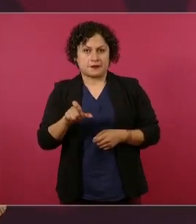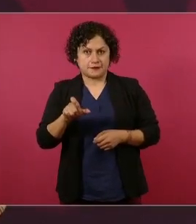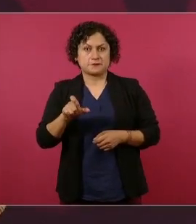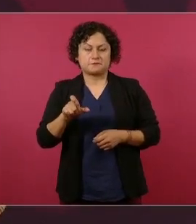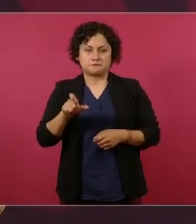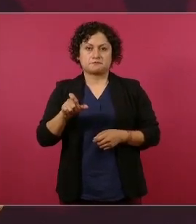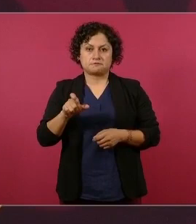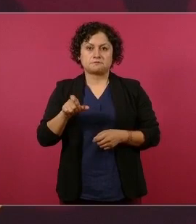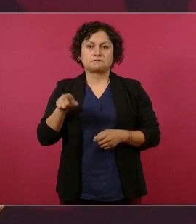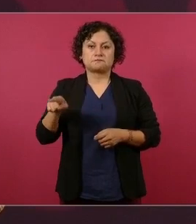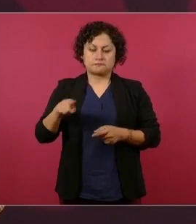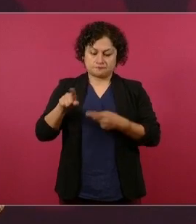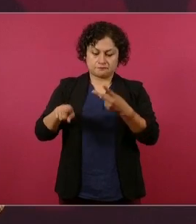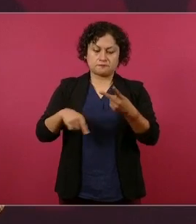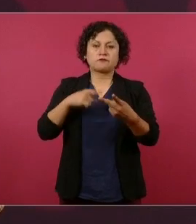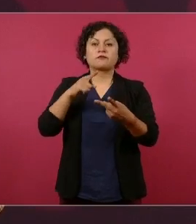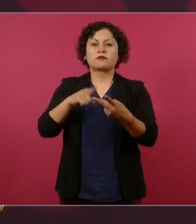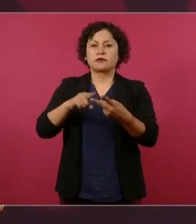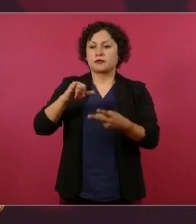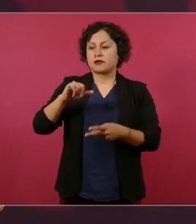el proyecto del Istmo,